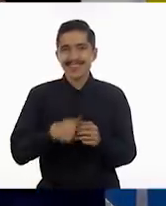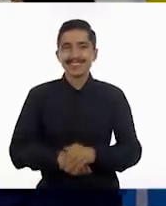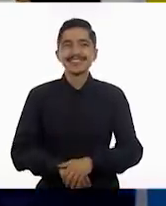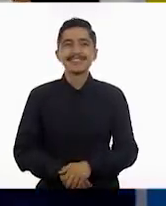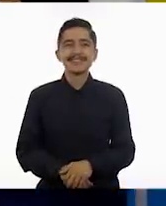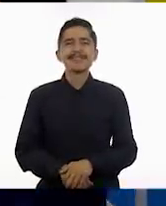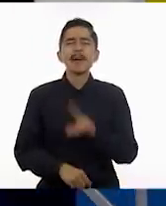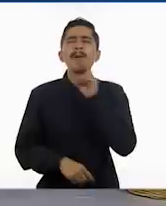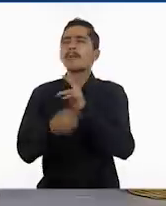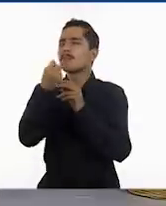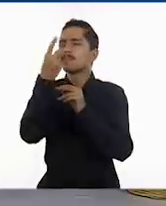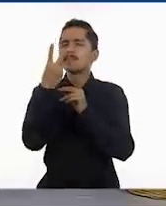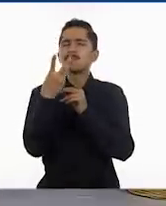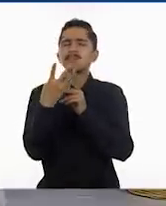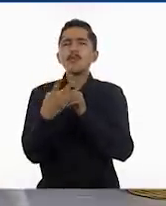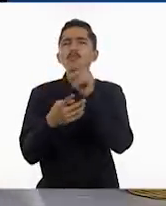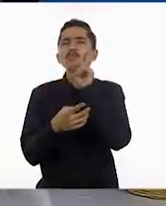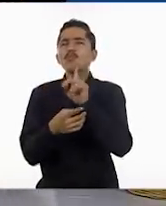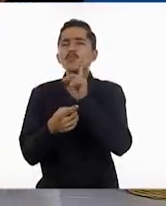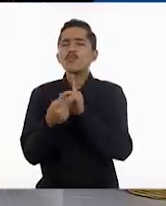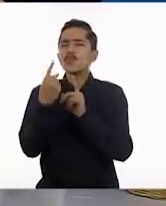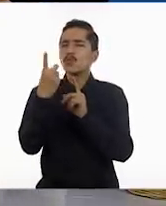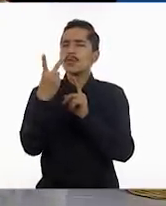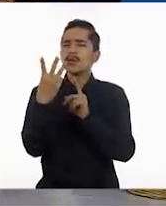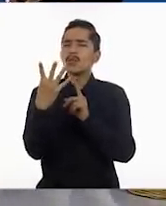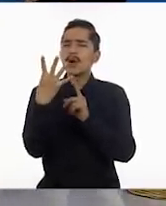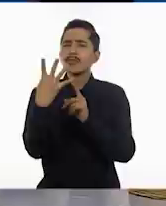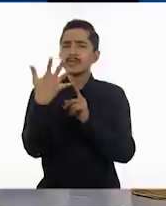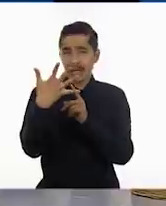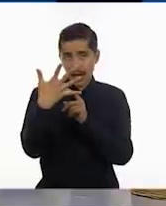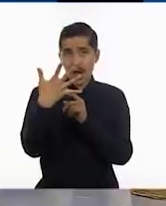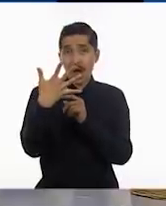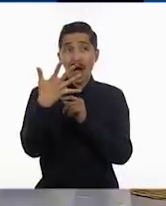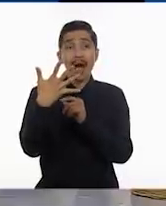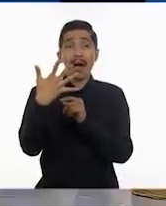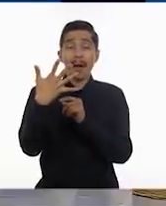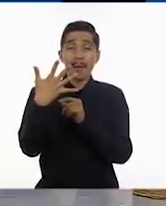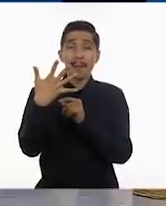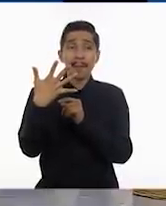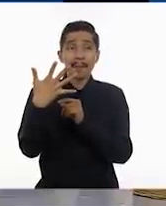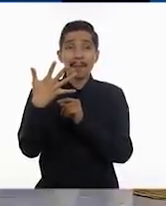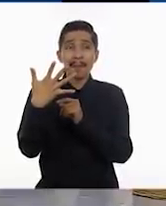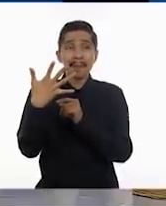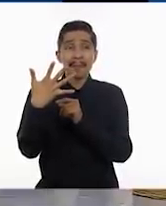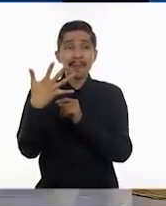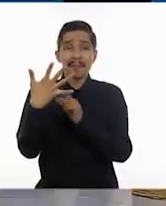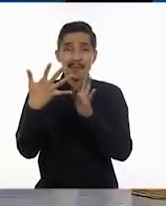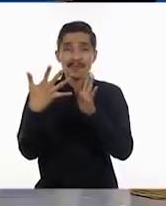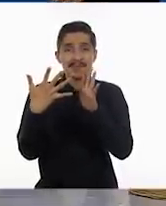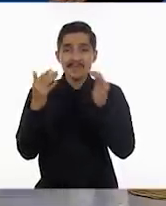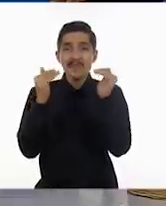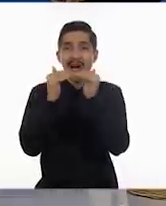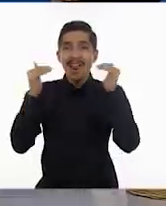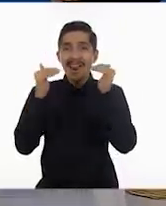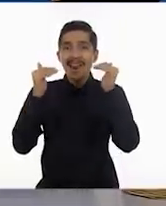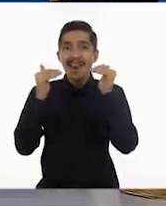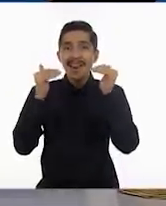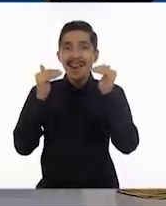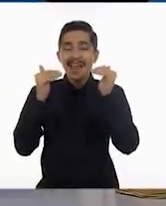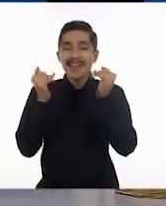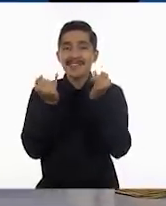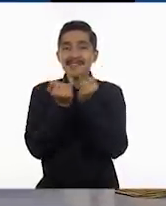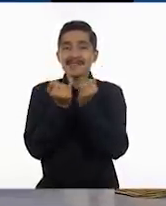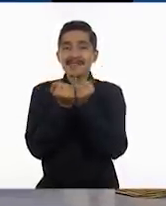Tenemos Muy que bien. niñas fue 1, 2, 3, 4, 5. Ujú. Aquí quedó muy parejo. Salió,